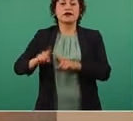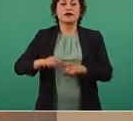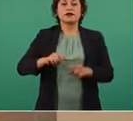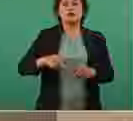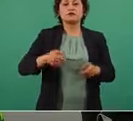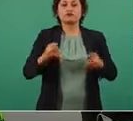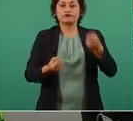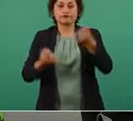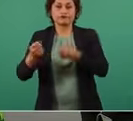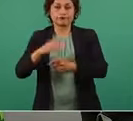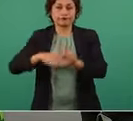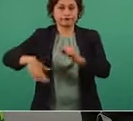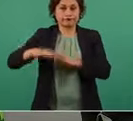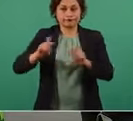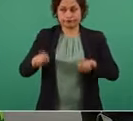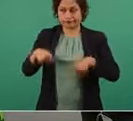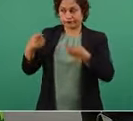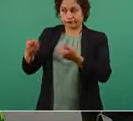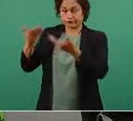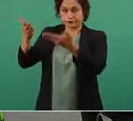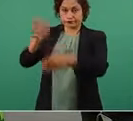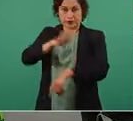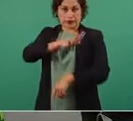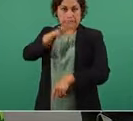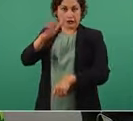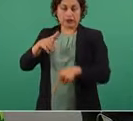palabra al general para continuar.